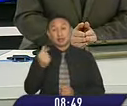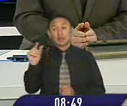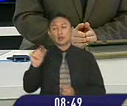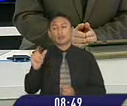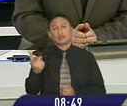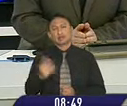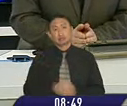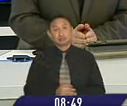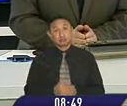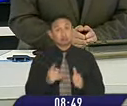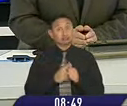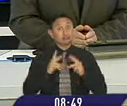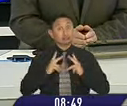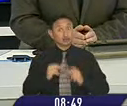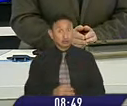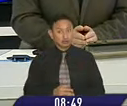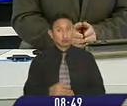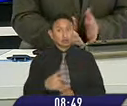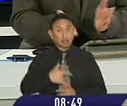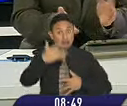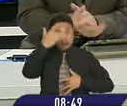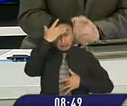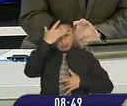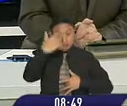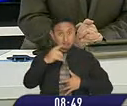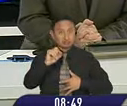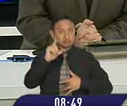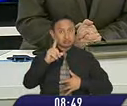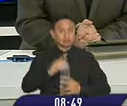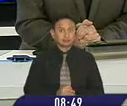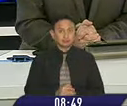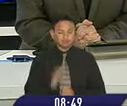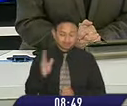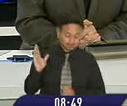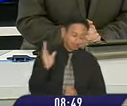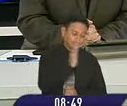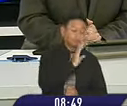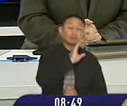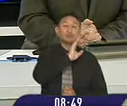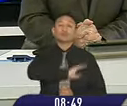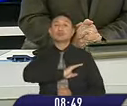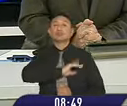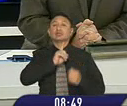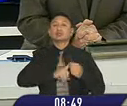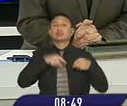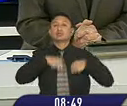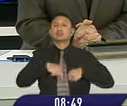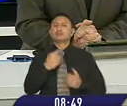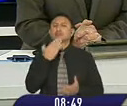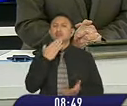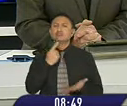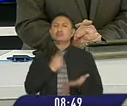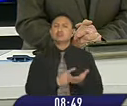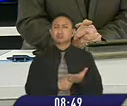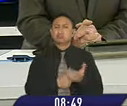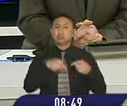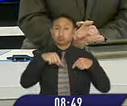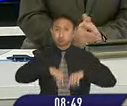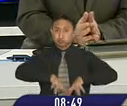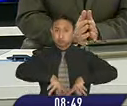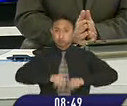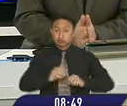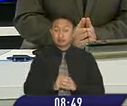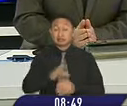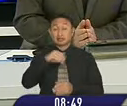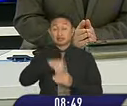la salud, cuando nos enfermamos, ¿qué? El municipio de Quito analiza la manera de combatir los casos de corrupción en